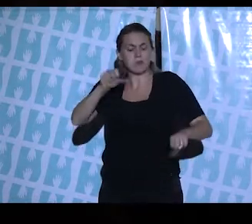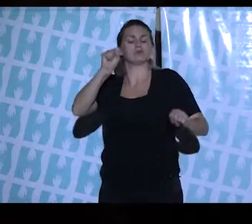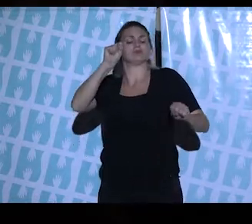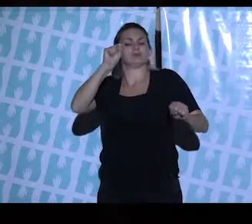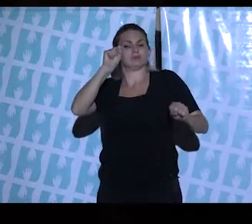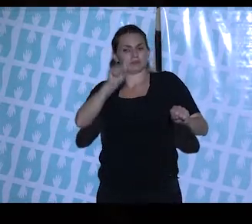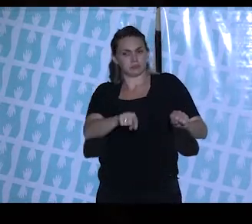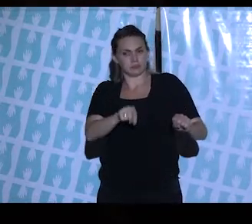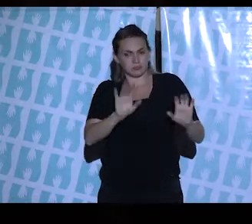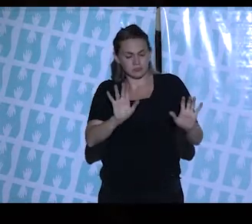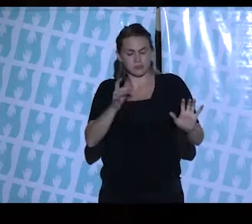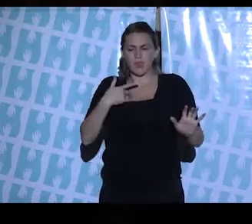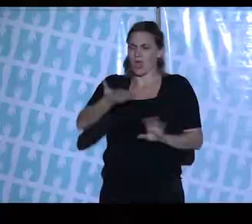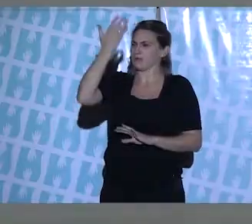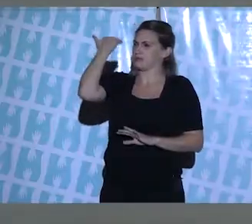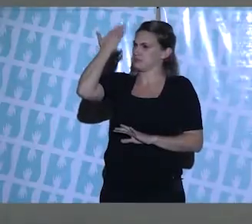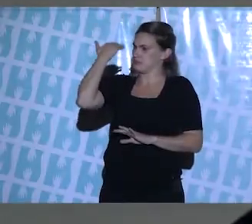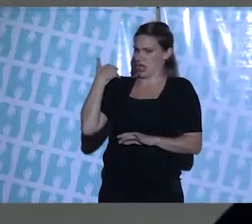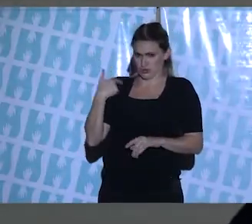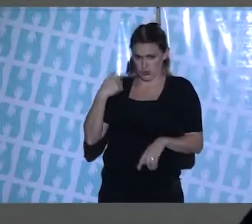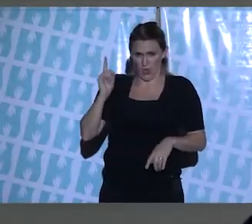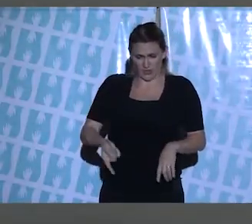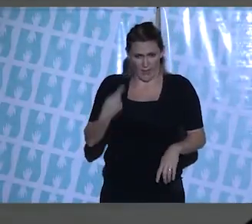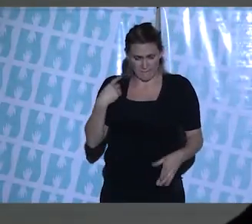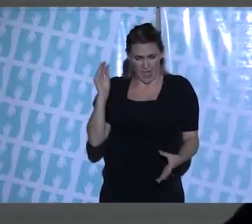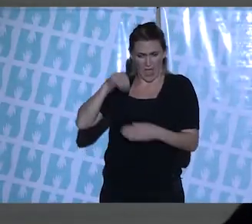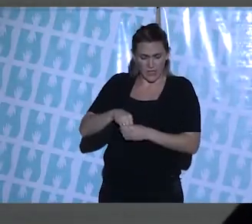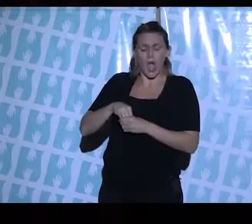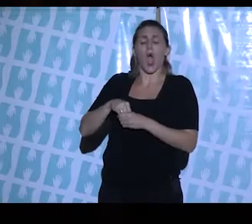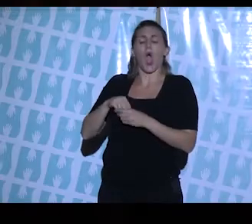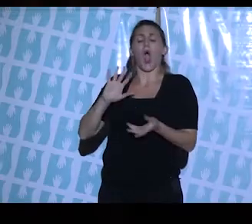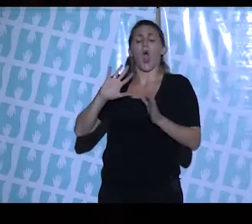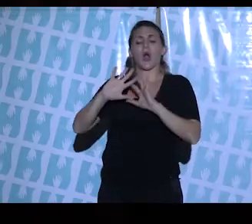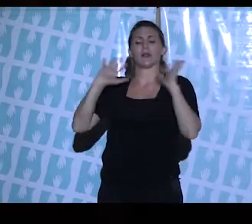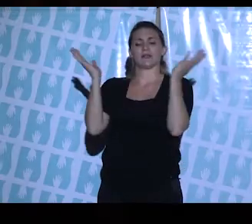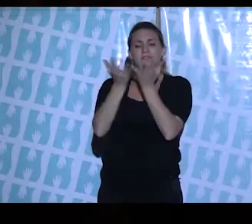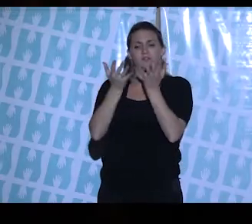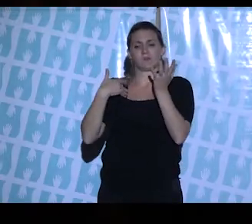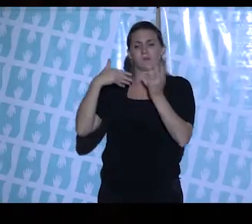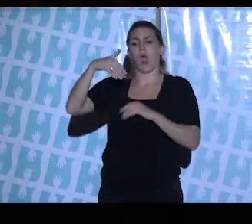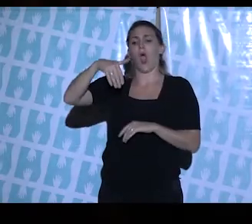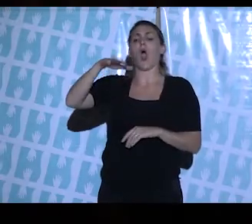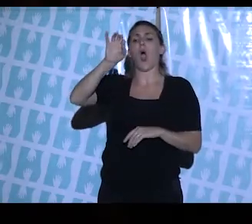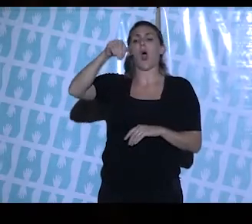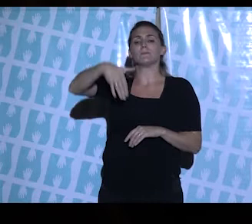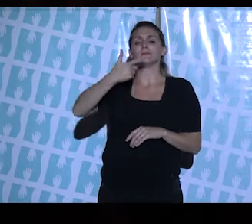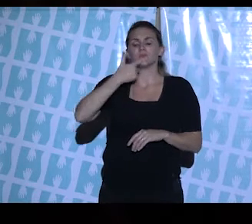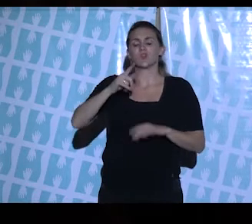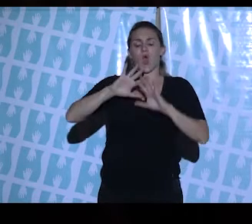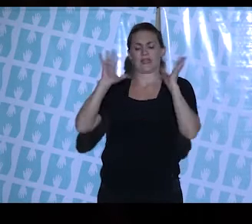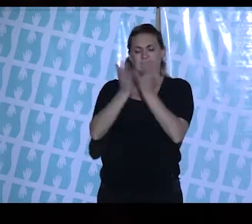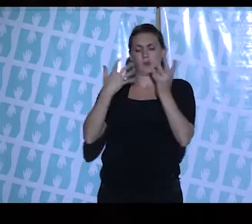años, y me tocó ser a mí partícipe de esto, la Organización Mundial de la Salud decidió establecer un